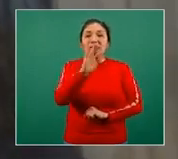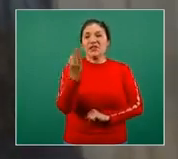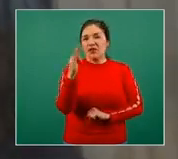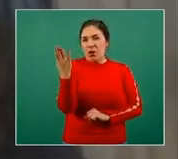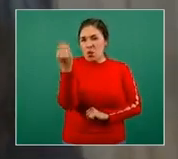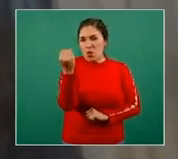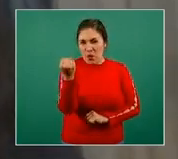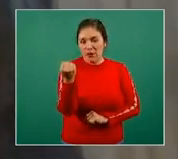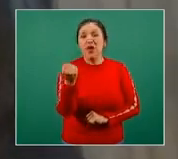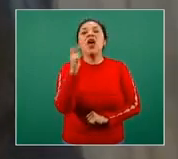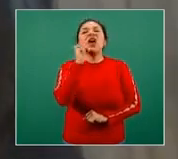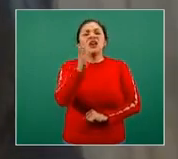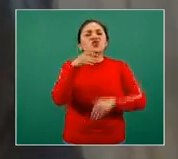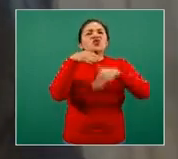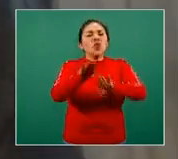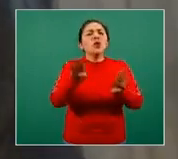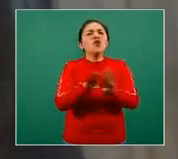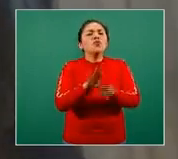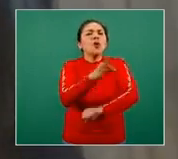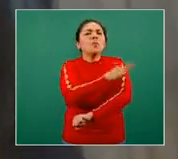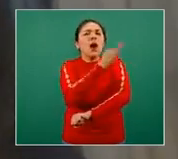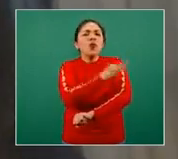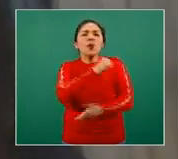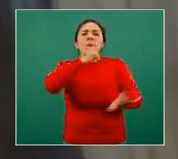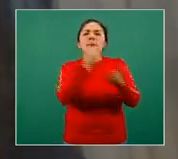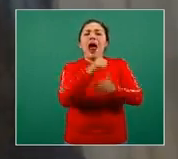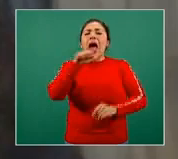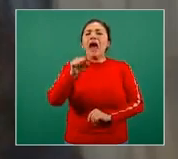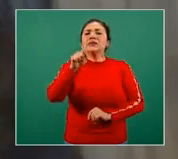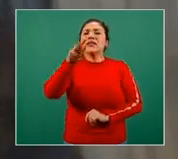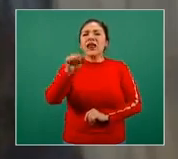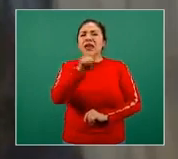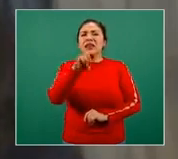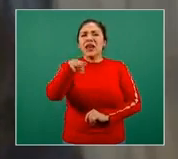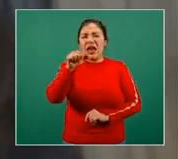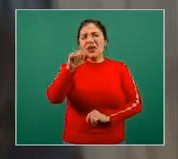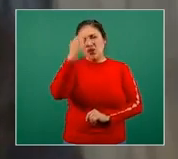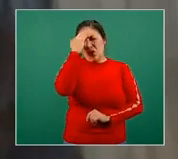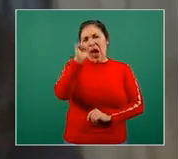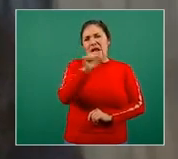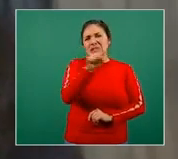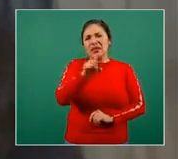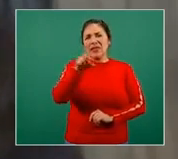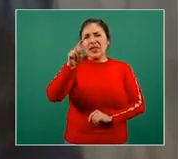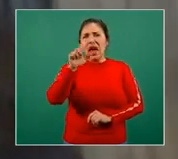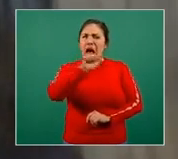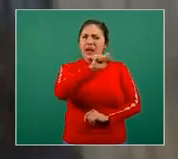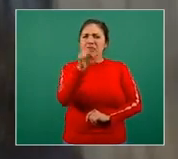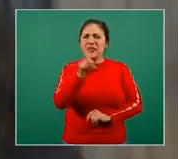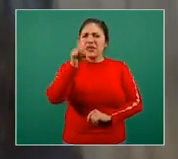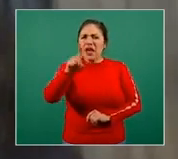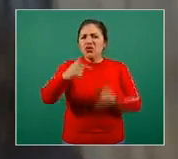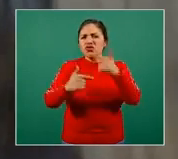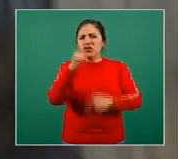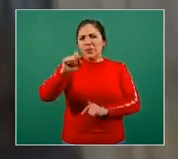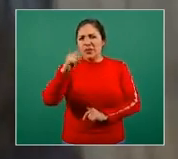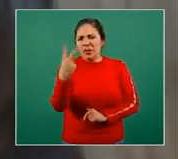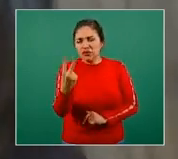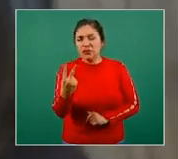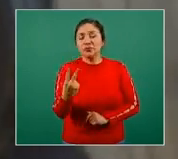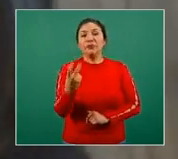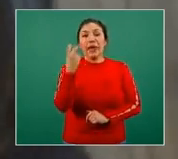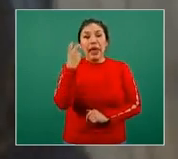febrero, sobre la vacuna AstraZeneca, conocida como AZD-1222, y